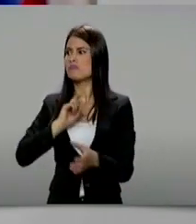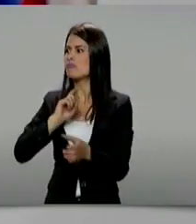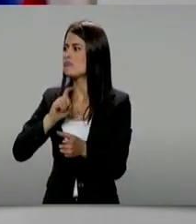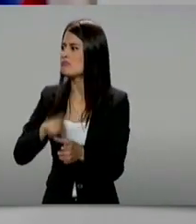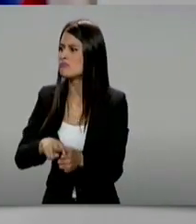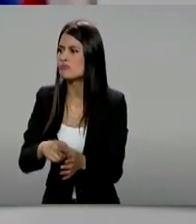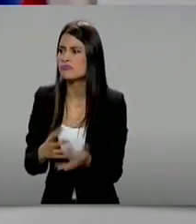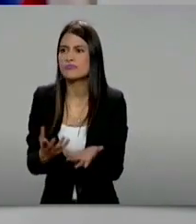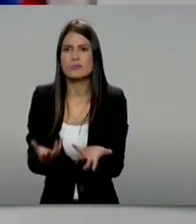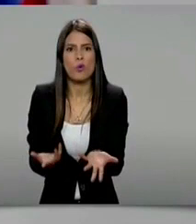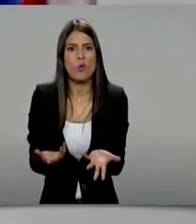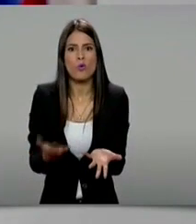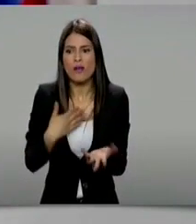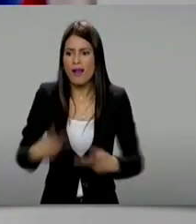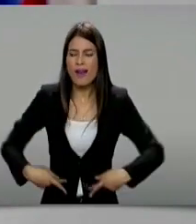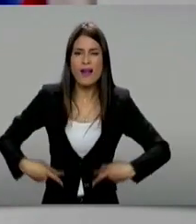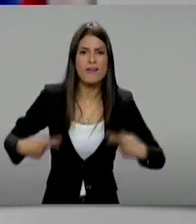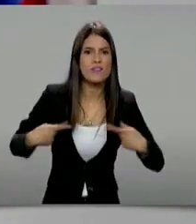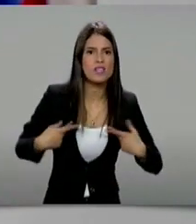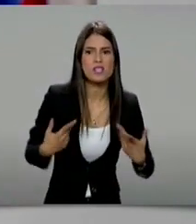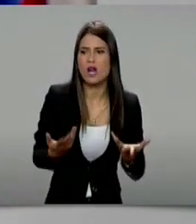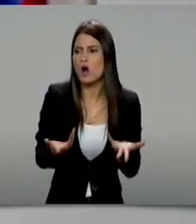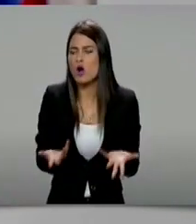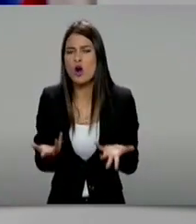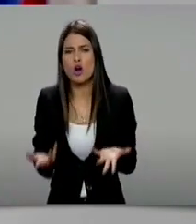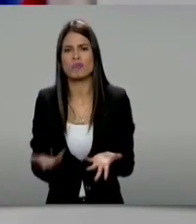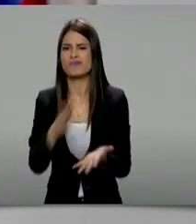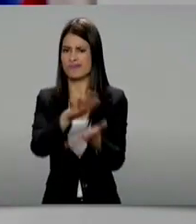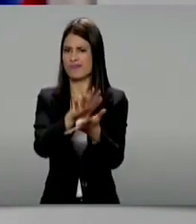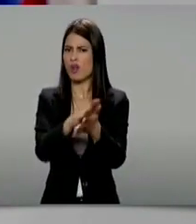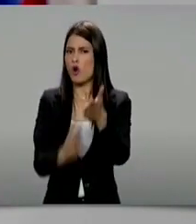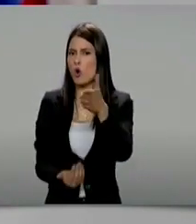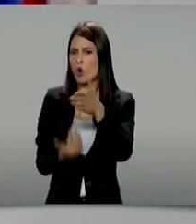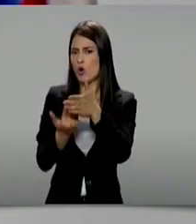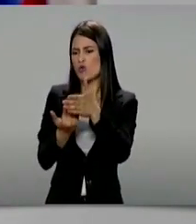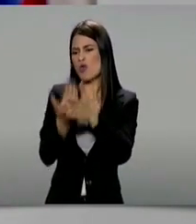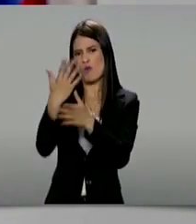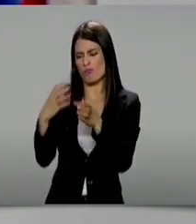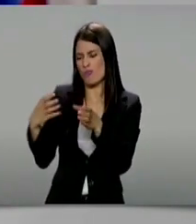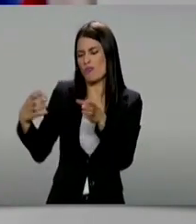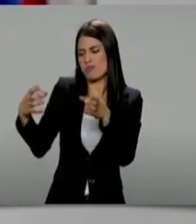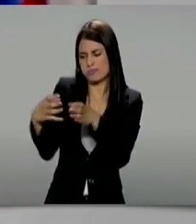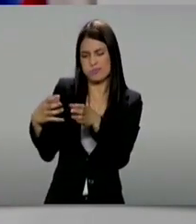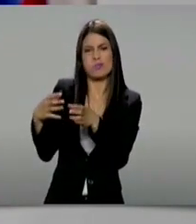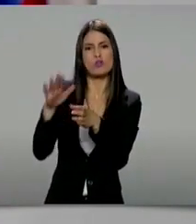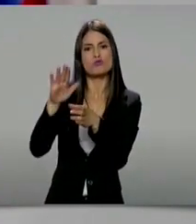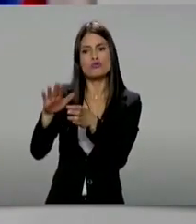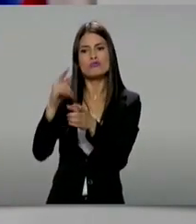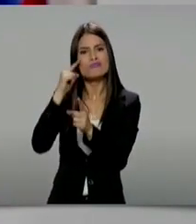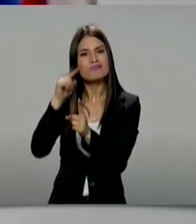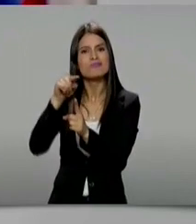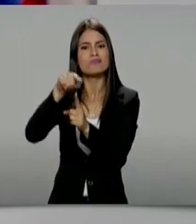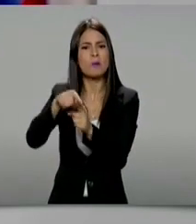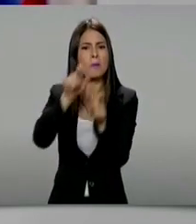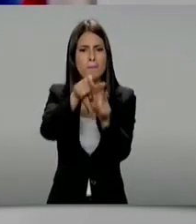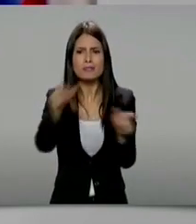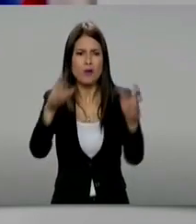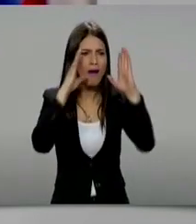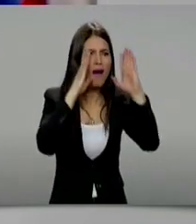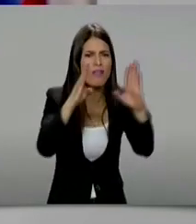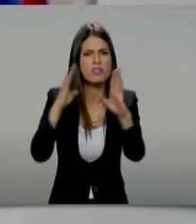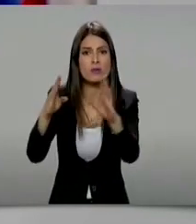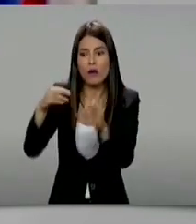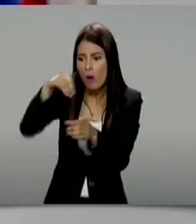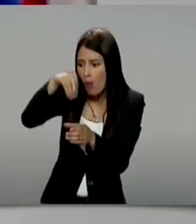protección y garantías de seguridad en la que tenían participación las FARC su presencia generó Preocupaciones